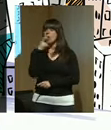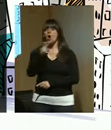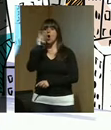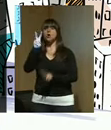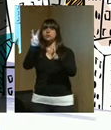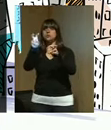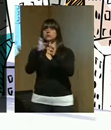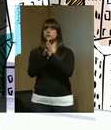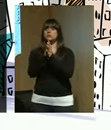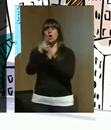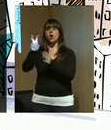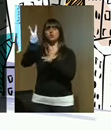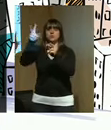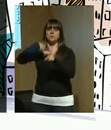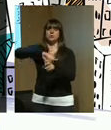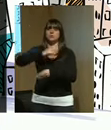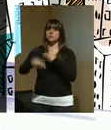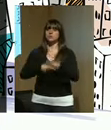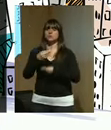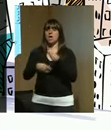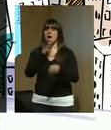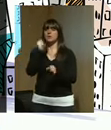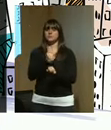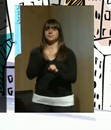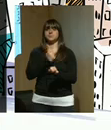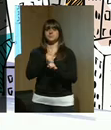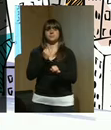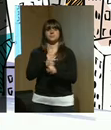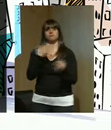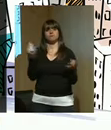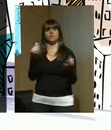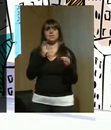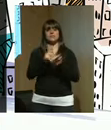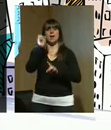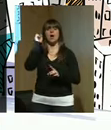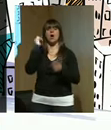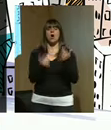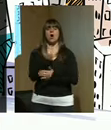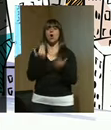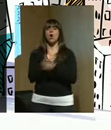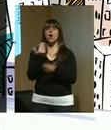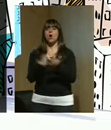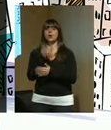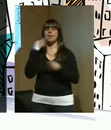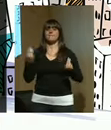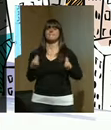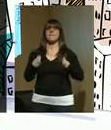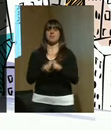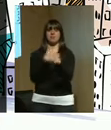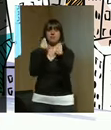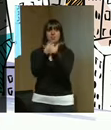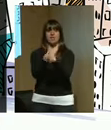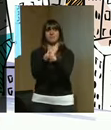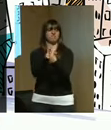los temas que estamos realizando, en los cuales estamos trabajando, tiene que ver con las jornadas vivenciales, en las cuales en los principales